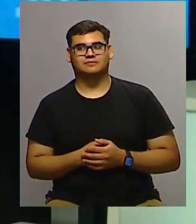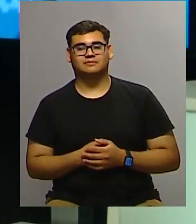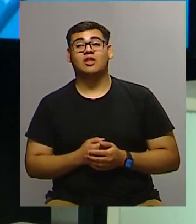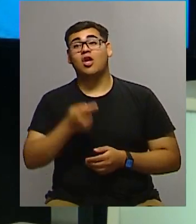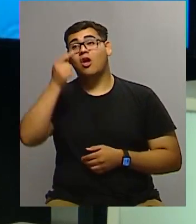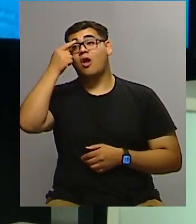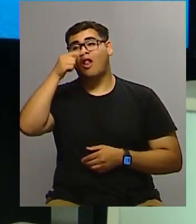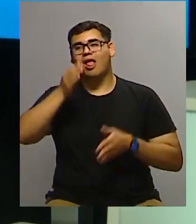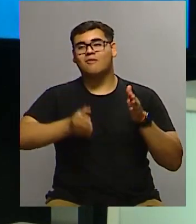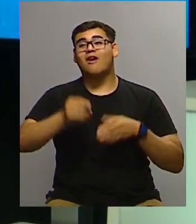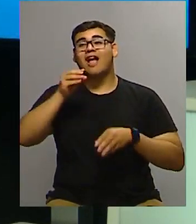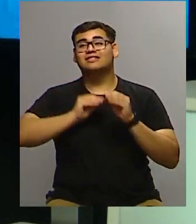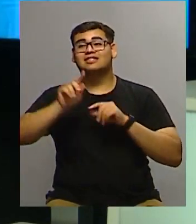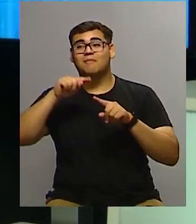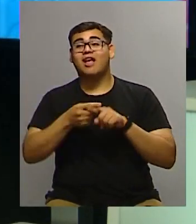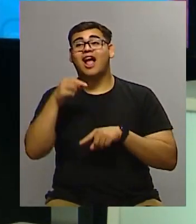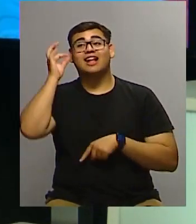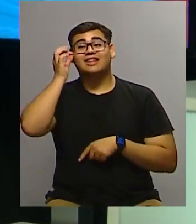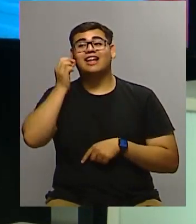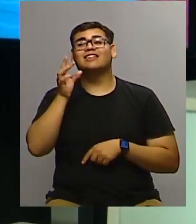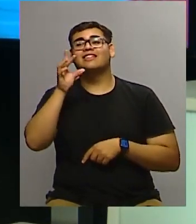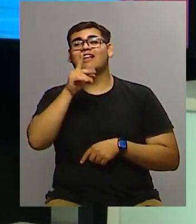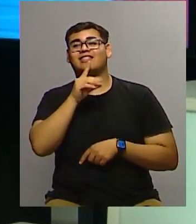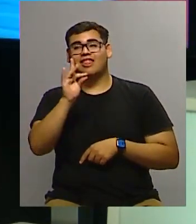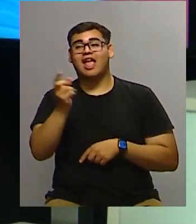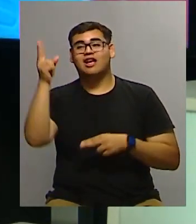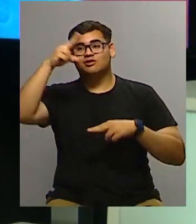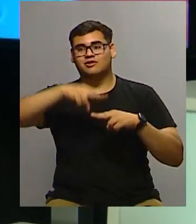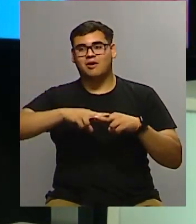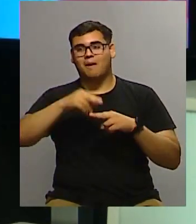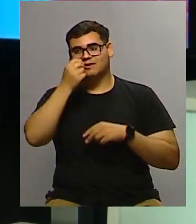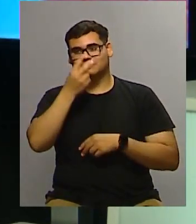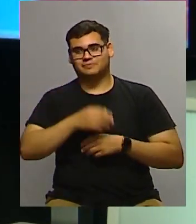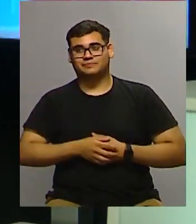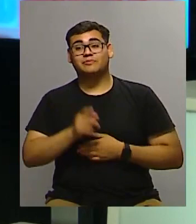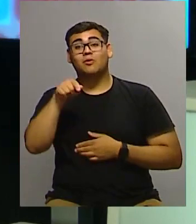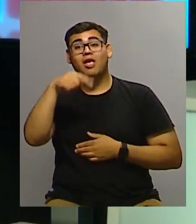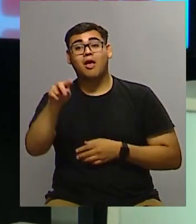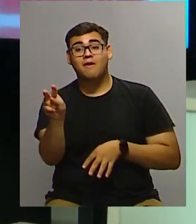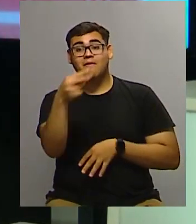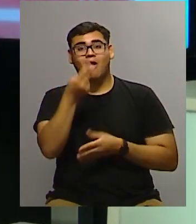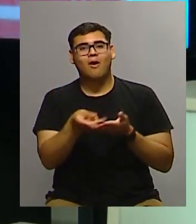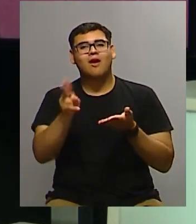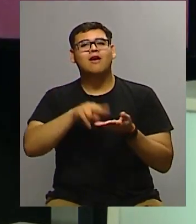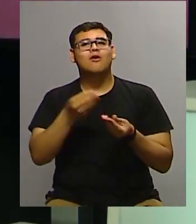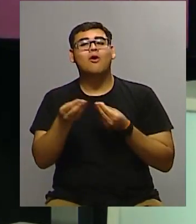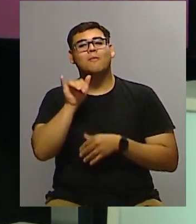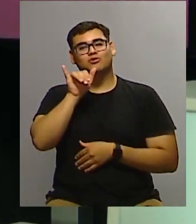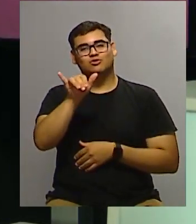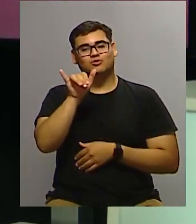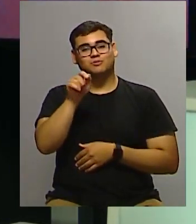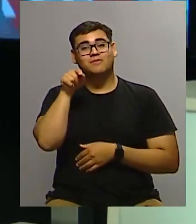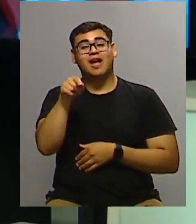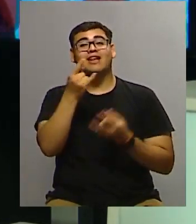Último bloque de Chat Político, estamos en el 30 de la TDA, 22 de Supercanal HD y recuerden que nos pueden volver a ver a través de YouTube, nuestro canal